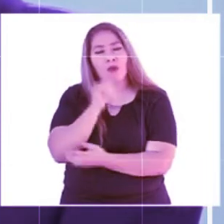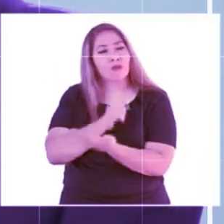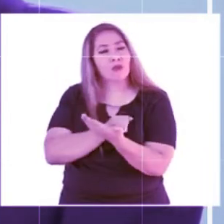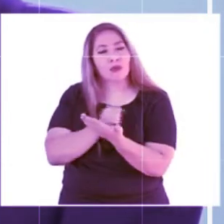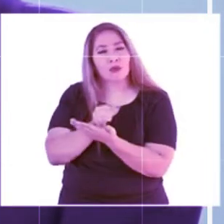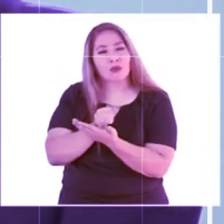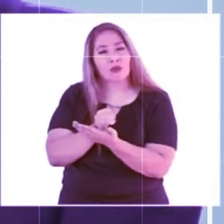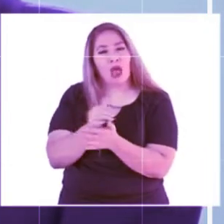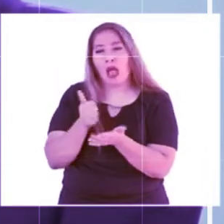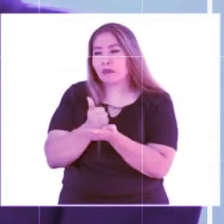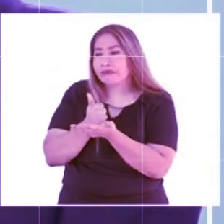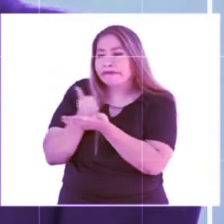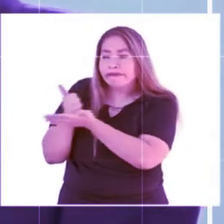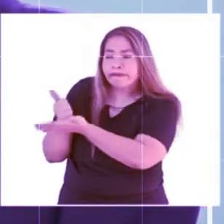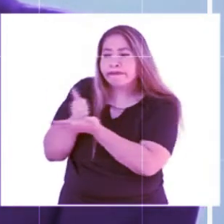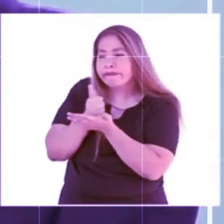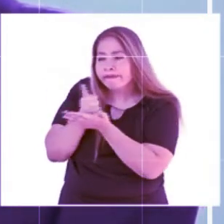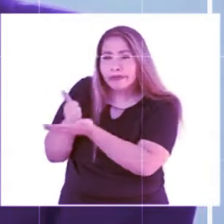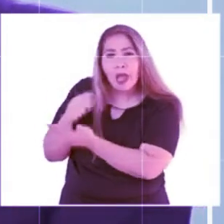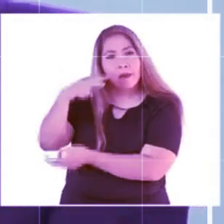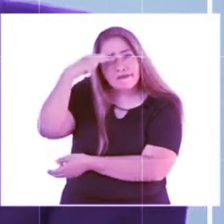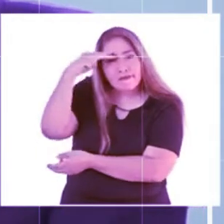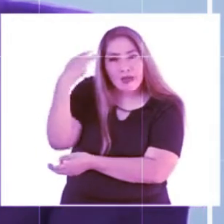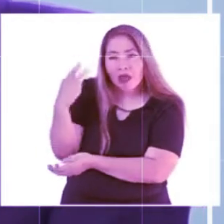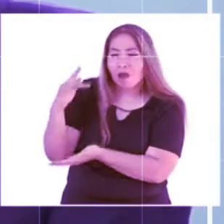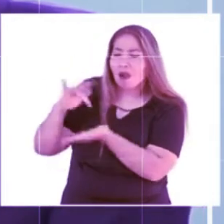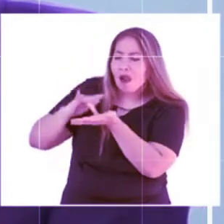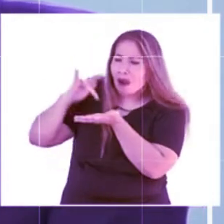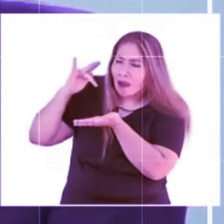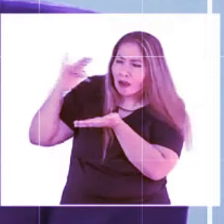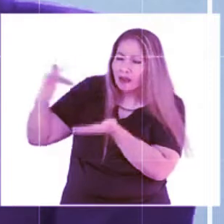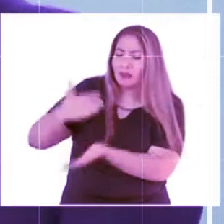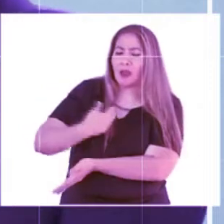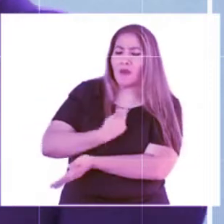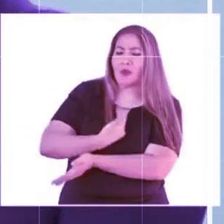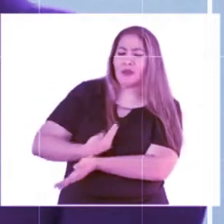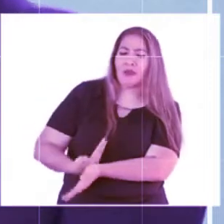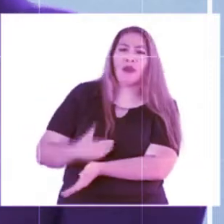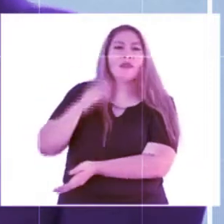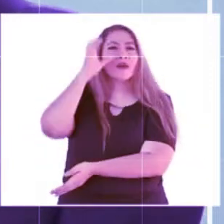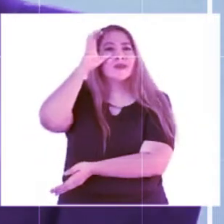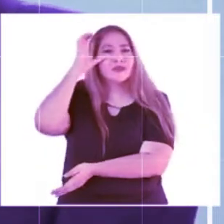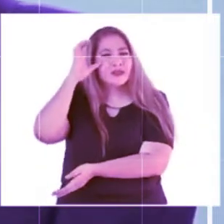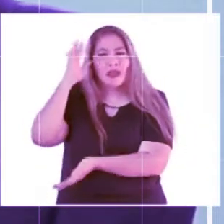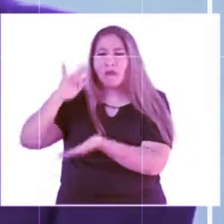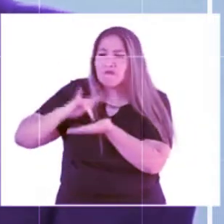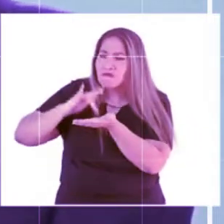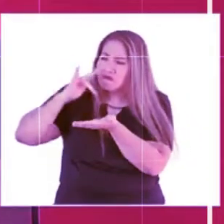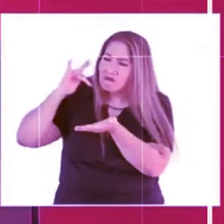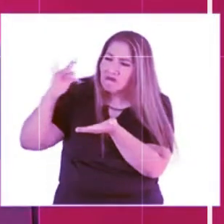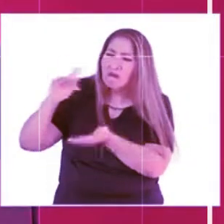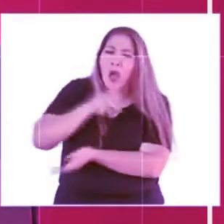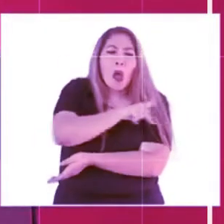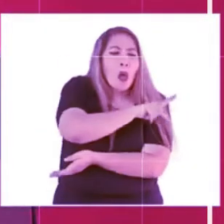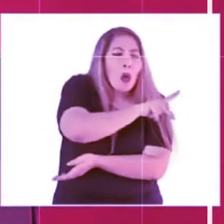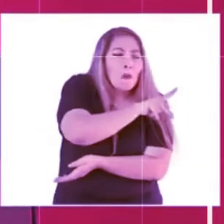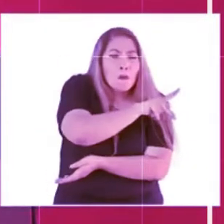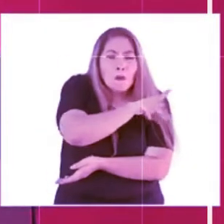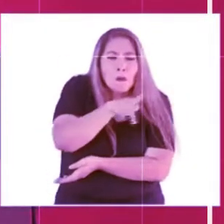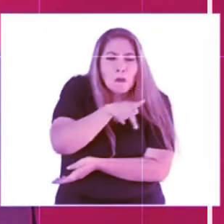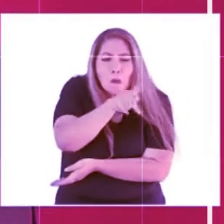decidieron respaldarnos. Gracias, presidente de China, y gracias al pueblo